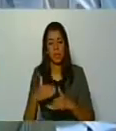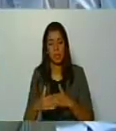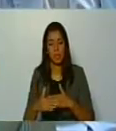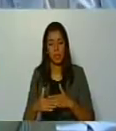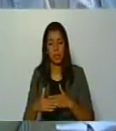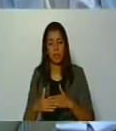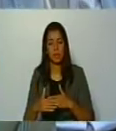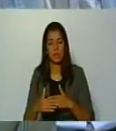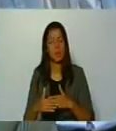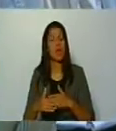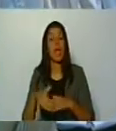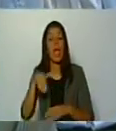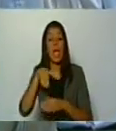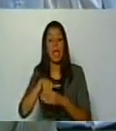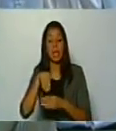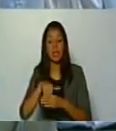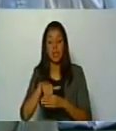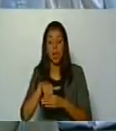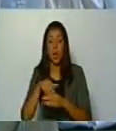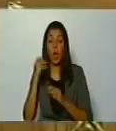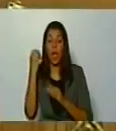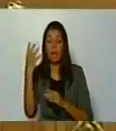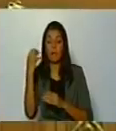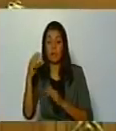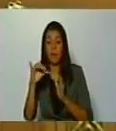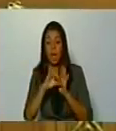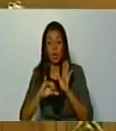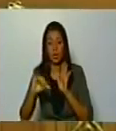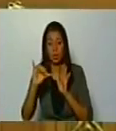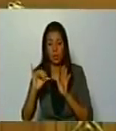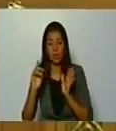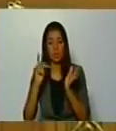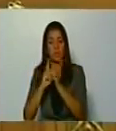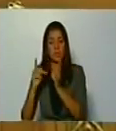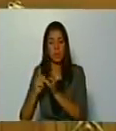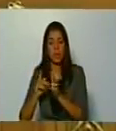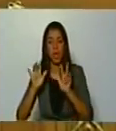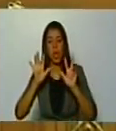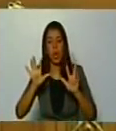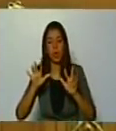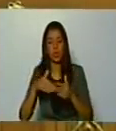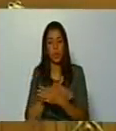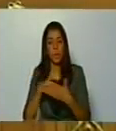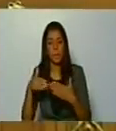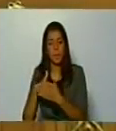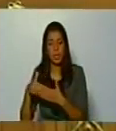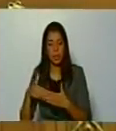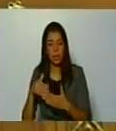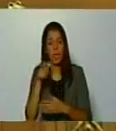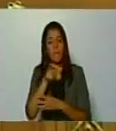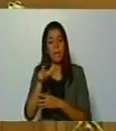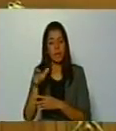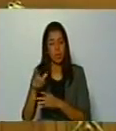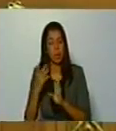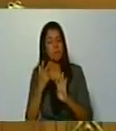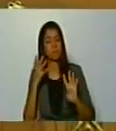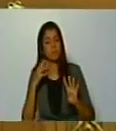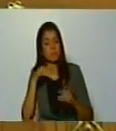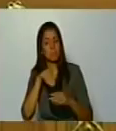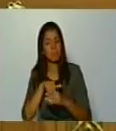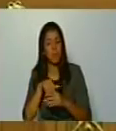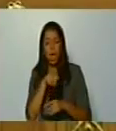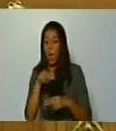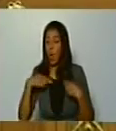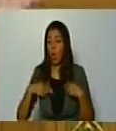ocurre el evento electoral certificado con participación de más de 8 millones de venezolanos y de venezolanas, que también son seres